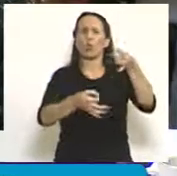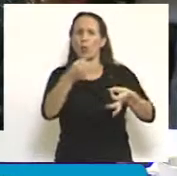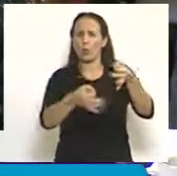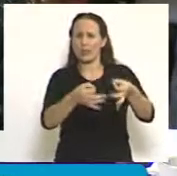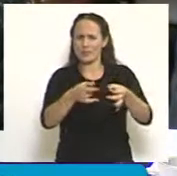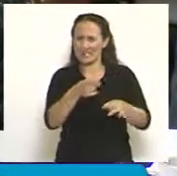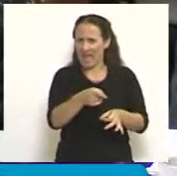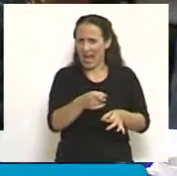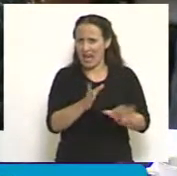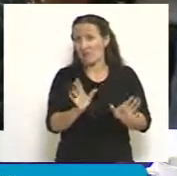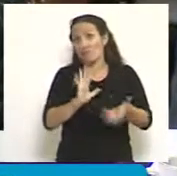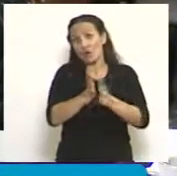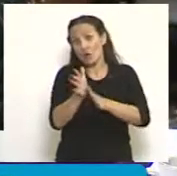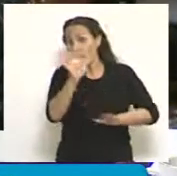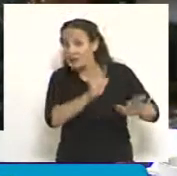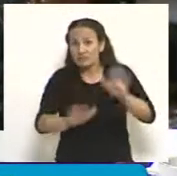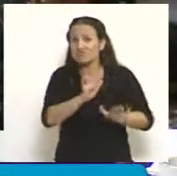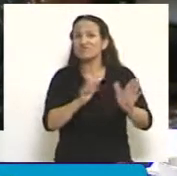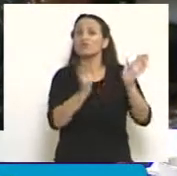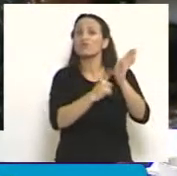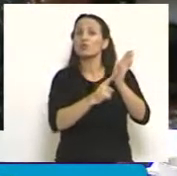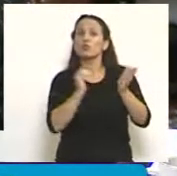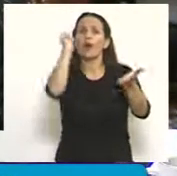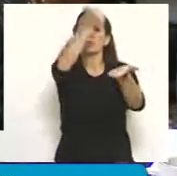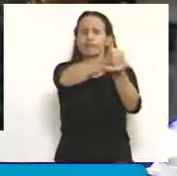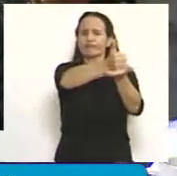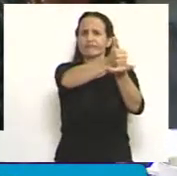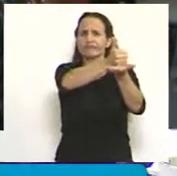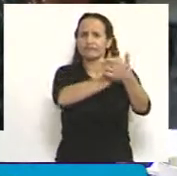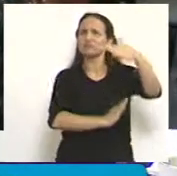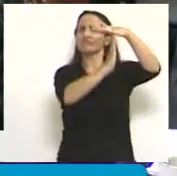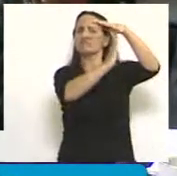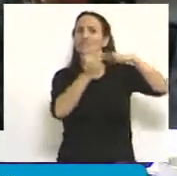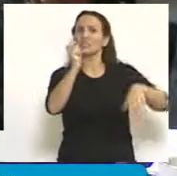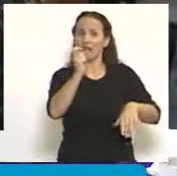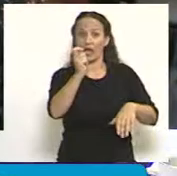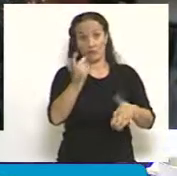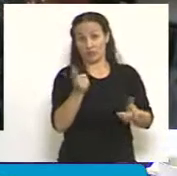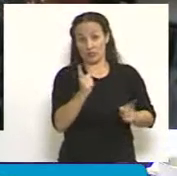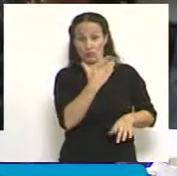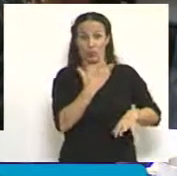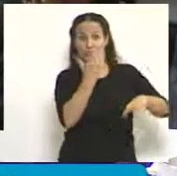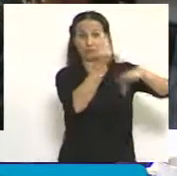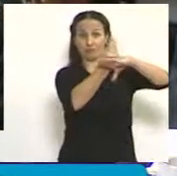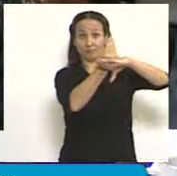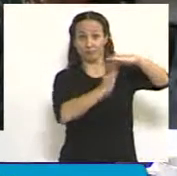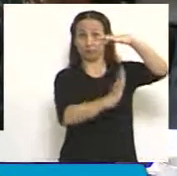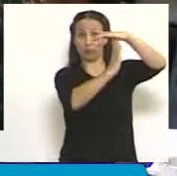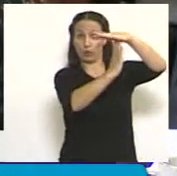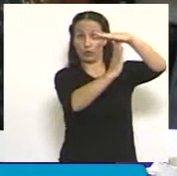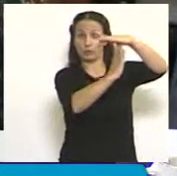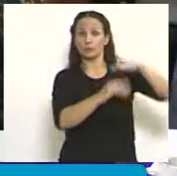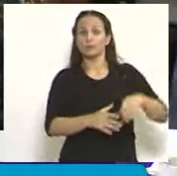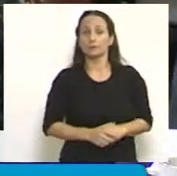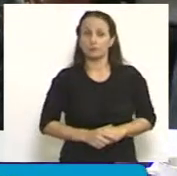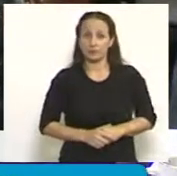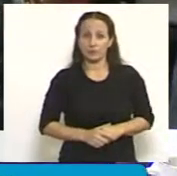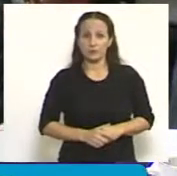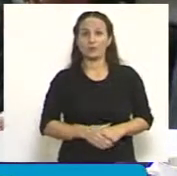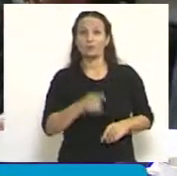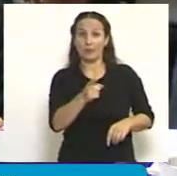justicia acceda sobre... Y Valdés también lo acompaña al resto de los que no he